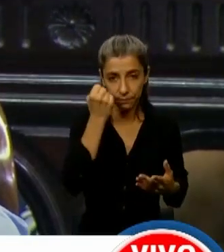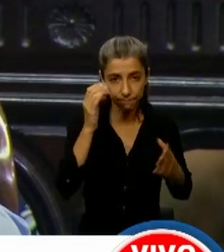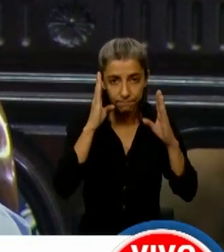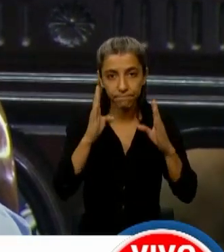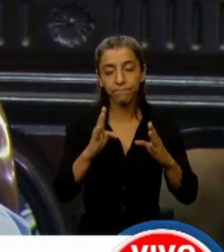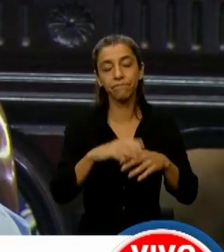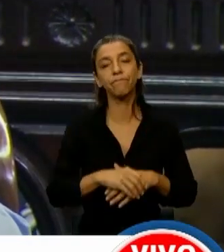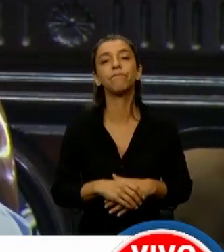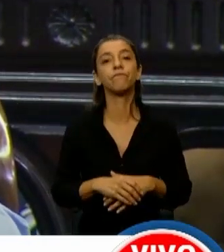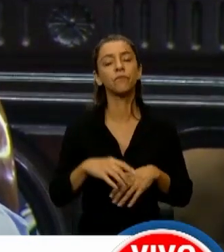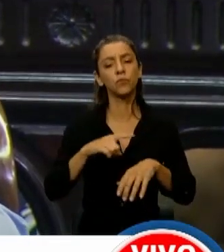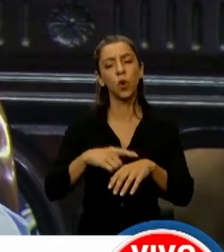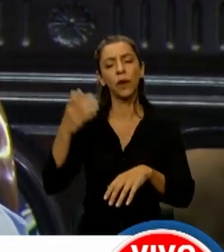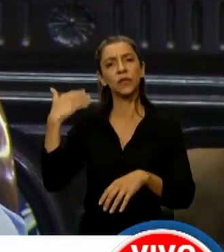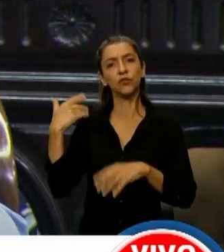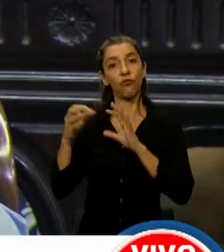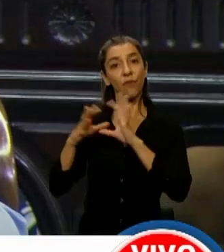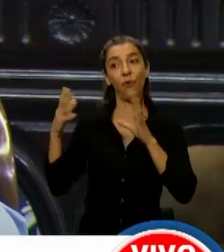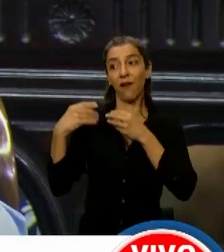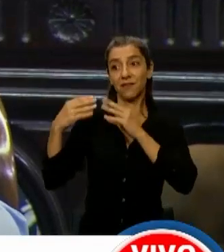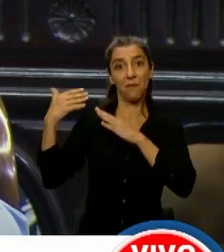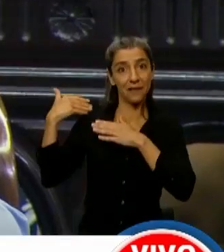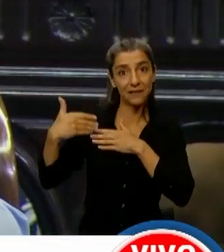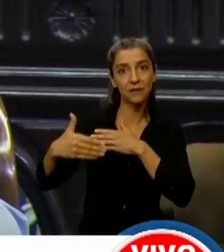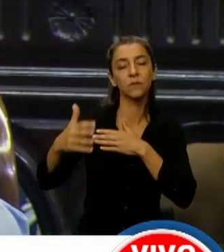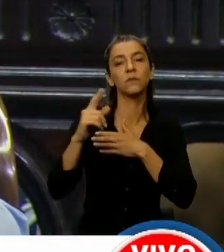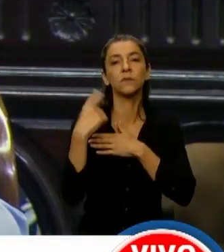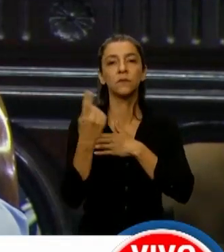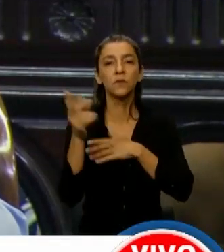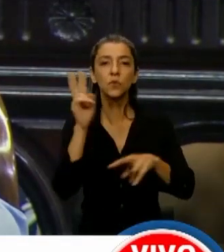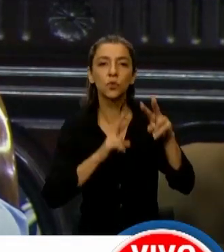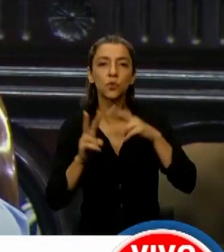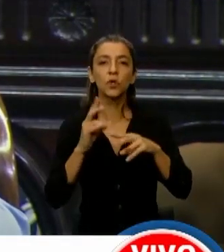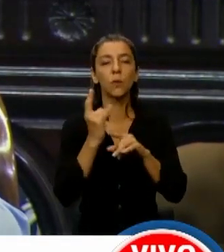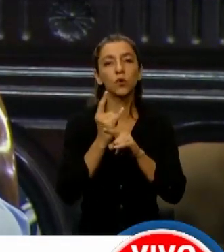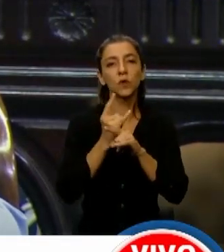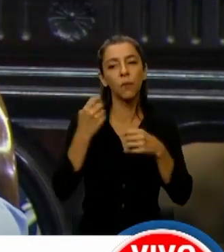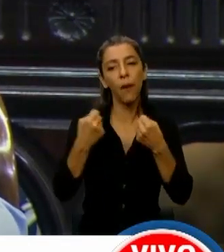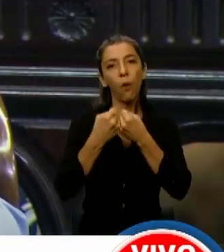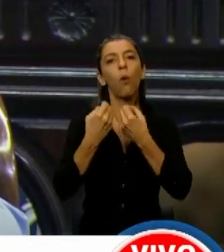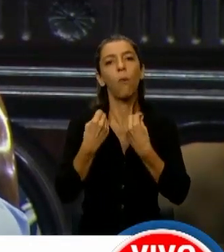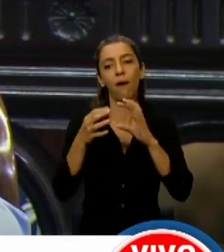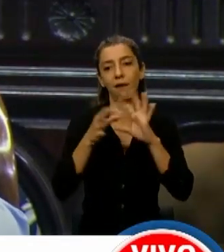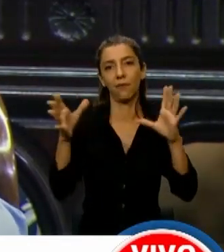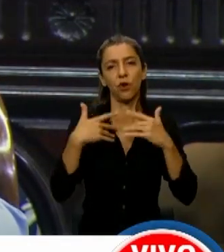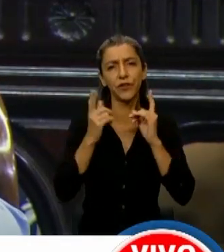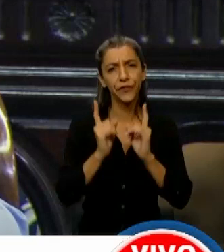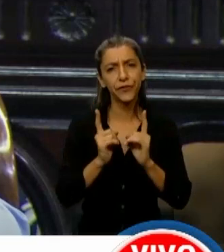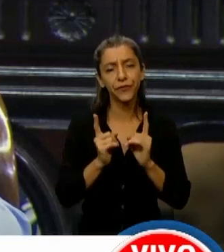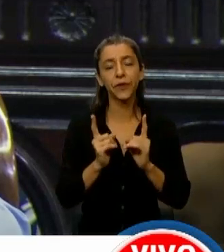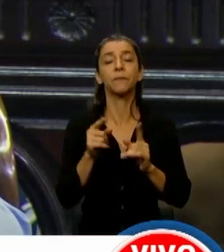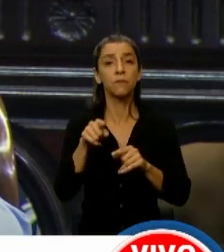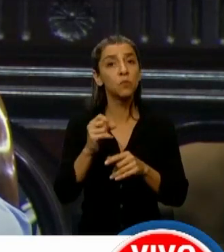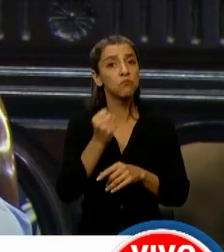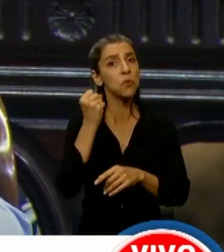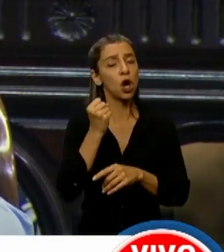hubo varias menciones a eso, logramos un consenso que es la estabilidad democrática. Pero lamentablemente no logramos la